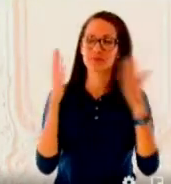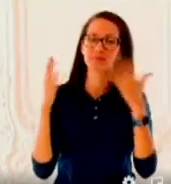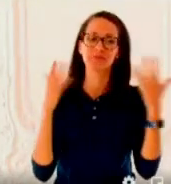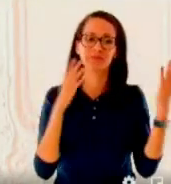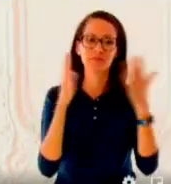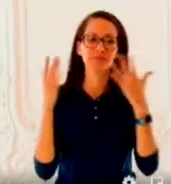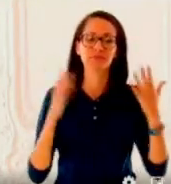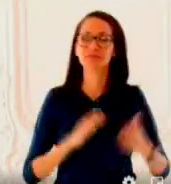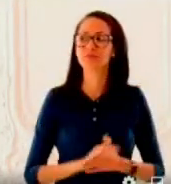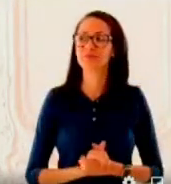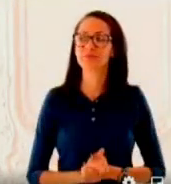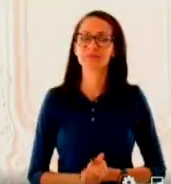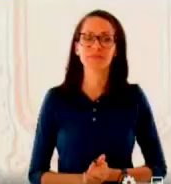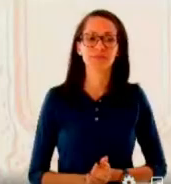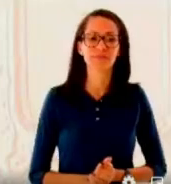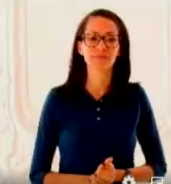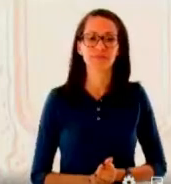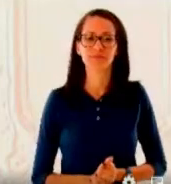Gracias a ti.